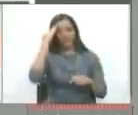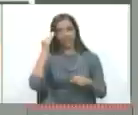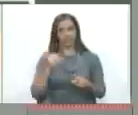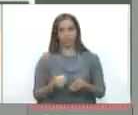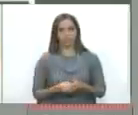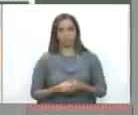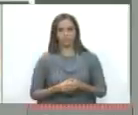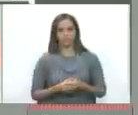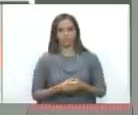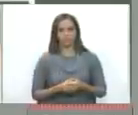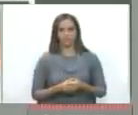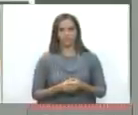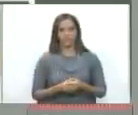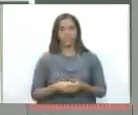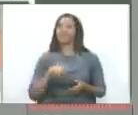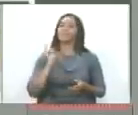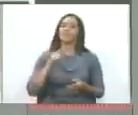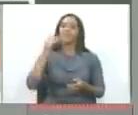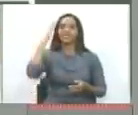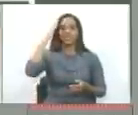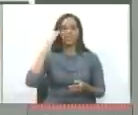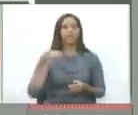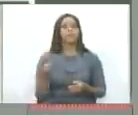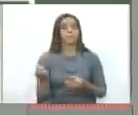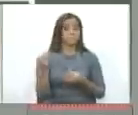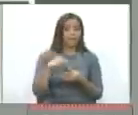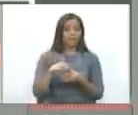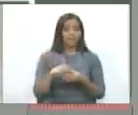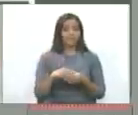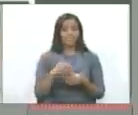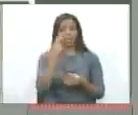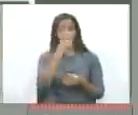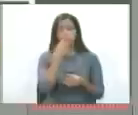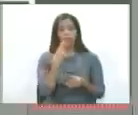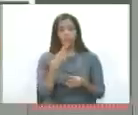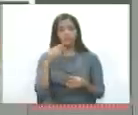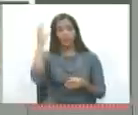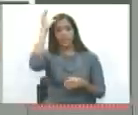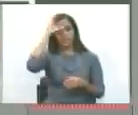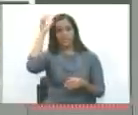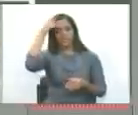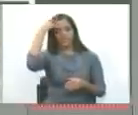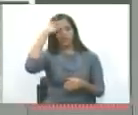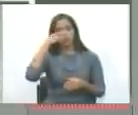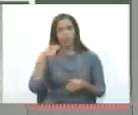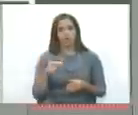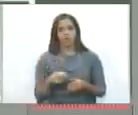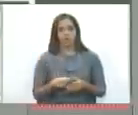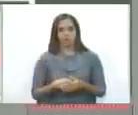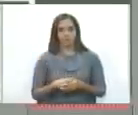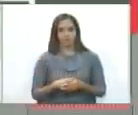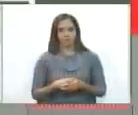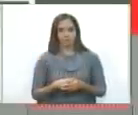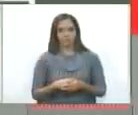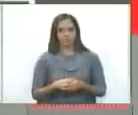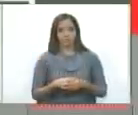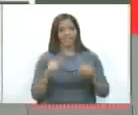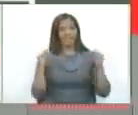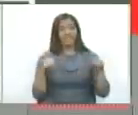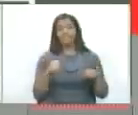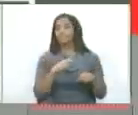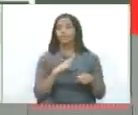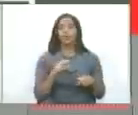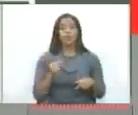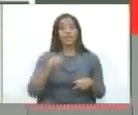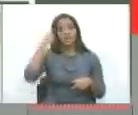estas alturas saberlo. Y deberían saber además del compromiso y la conciencia de este pueblo. Así es. Este no es el pueblo